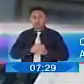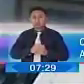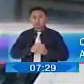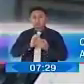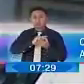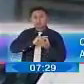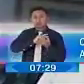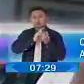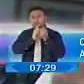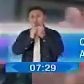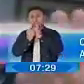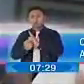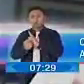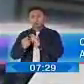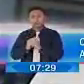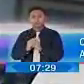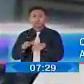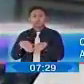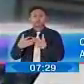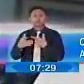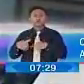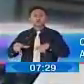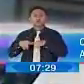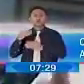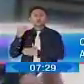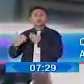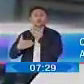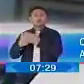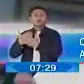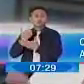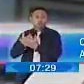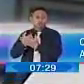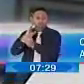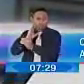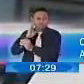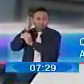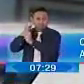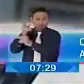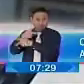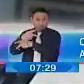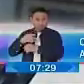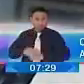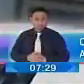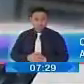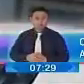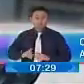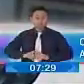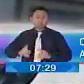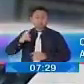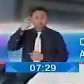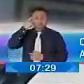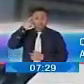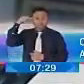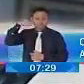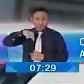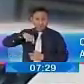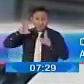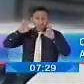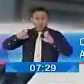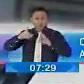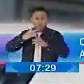cuanto a la dirección de hacia dónde quiere caminar en lo económico, en lo productivo. Pero sí creemos que esta parte